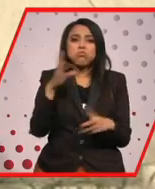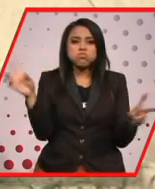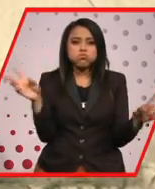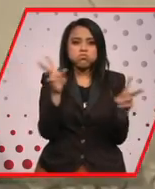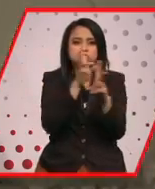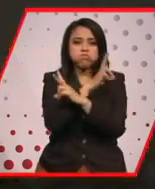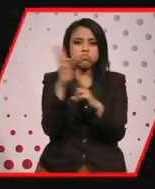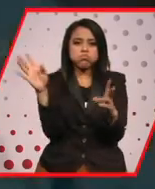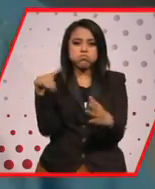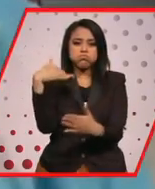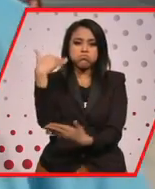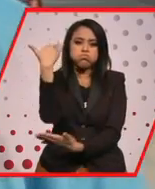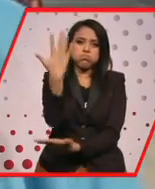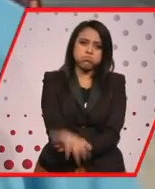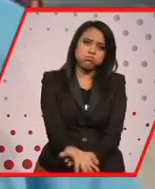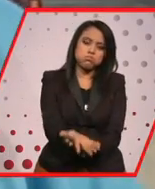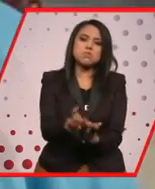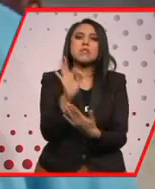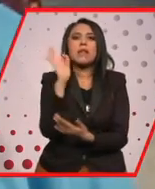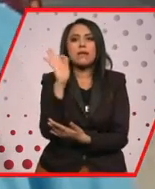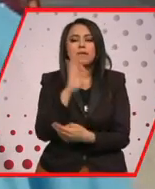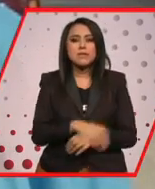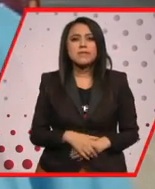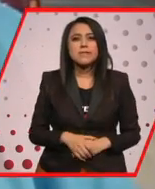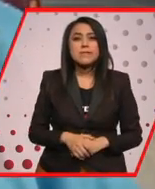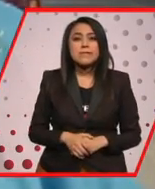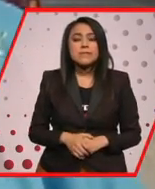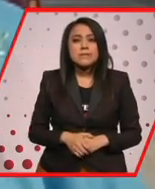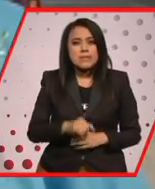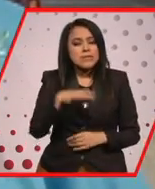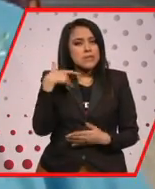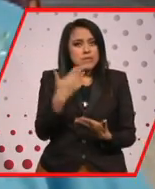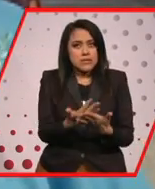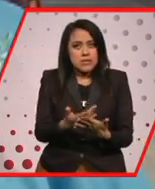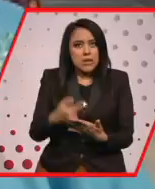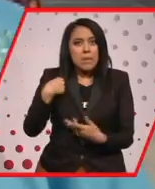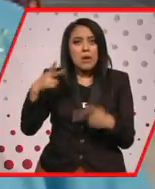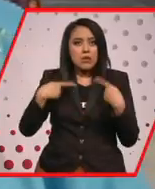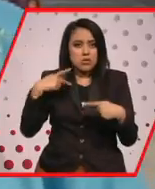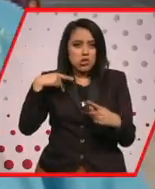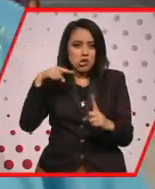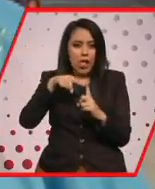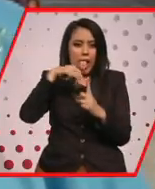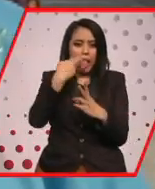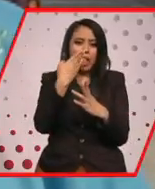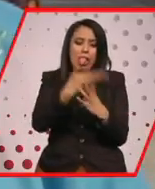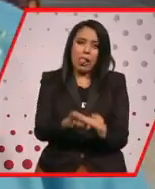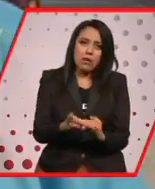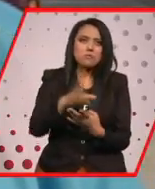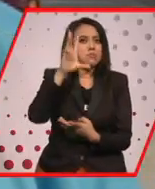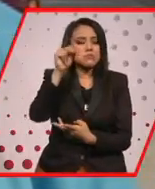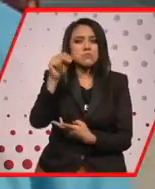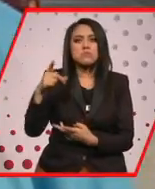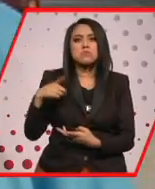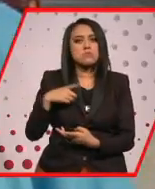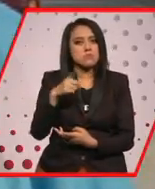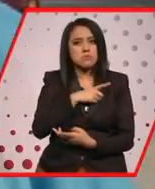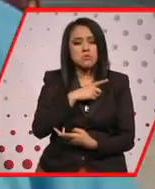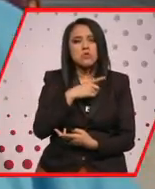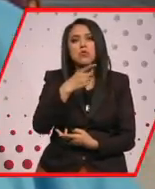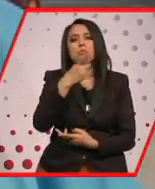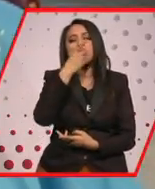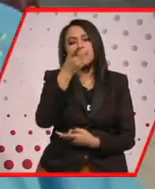venga abajo. Sí, está a punto de caerse y no hay que esperar una desgracia para, como dicen, ahora sí que el